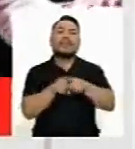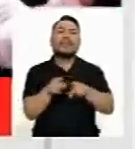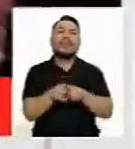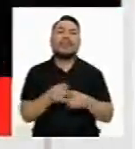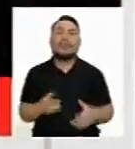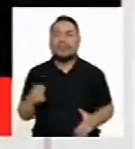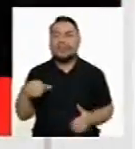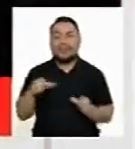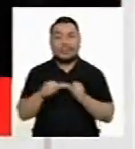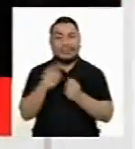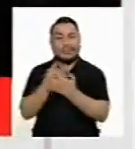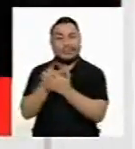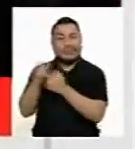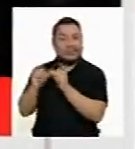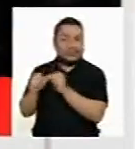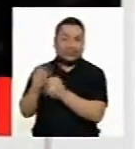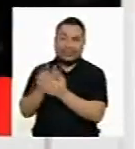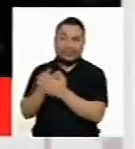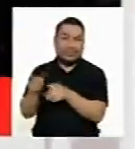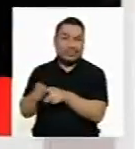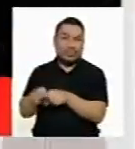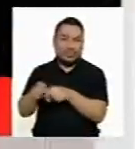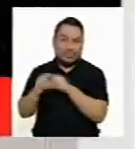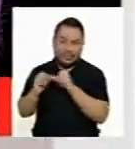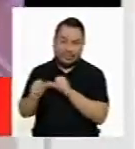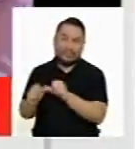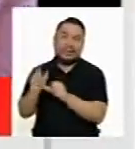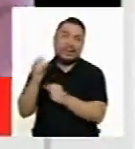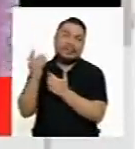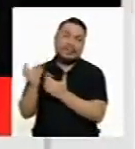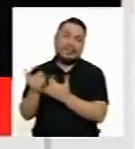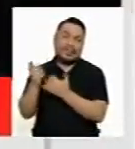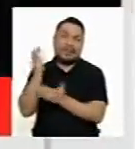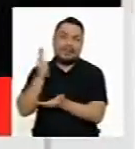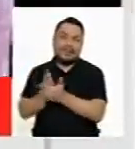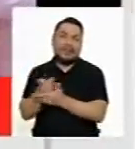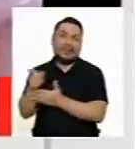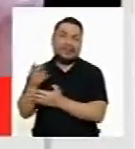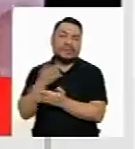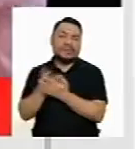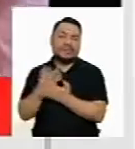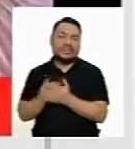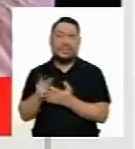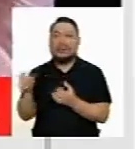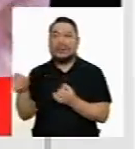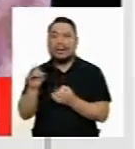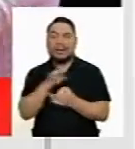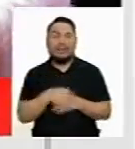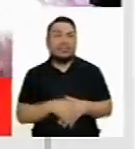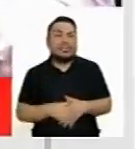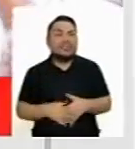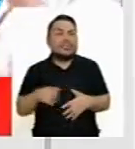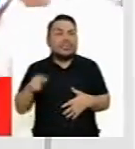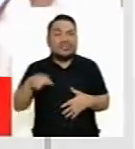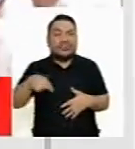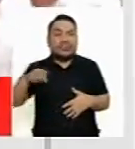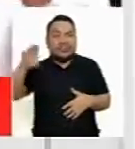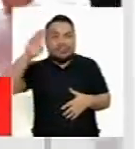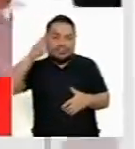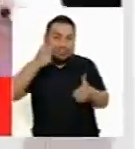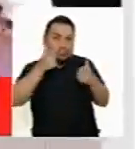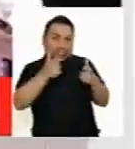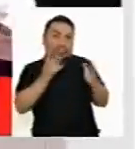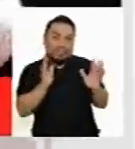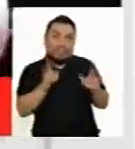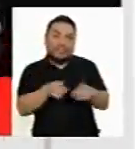igual siguen siendo internos, ¿no? Están cumpliendo un proceso, a ver, están cumpliendo algún tipo de condena. Igual van con la vigilancia del caso.